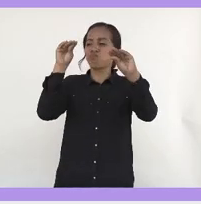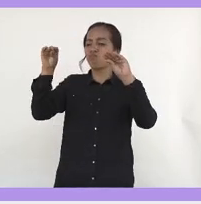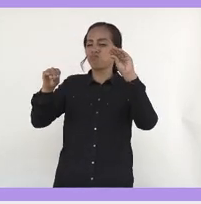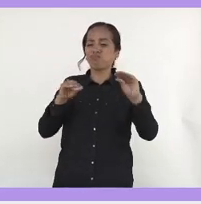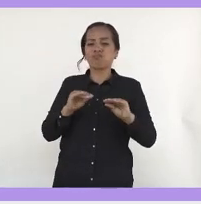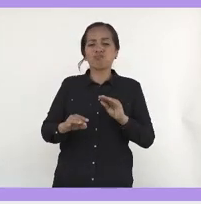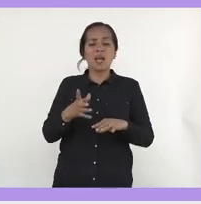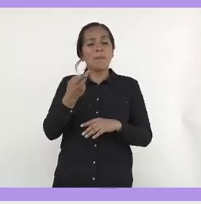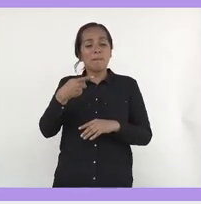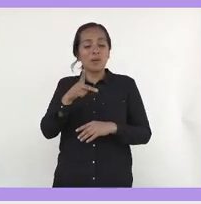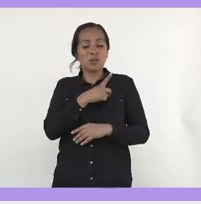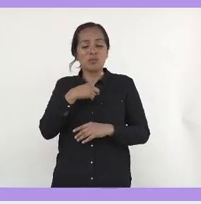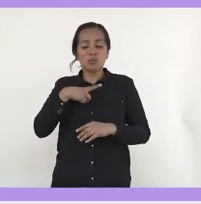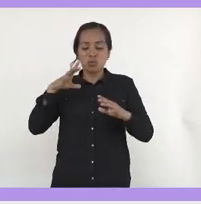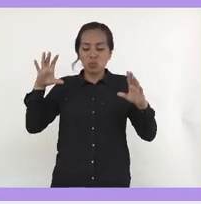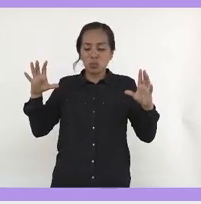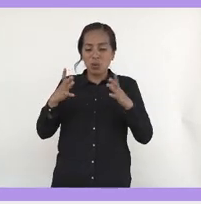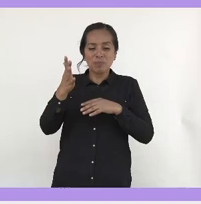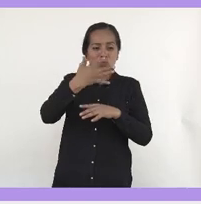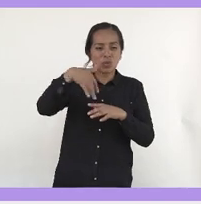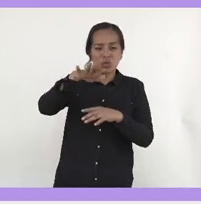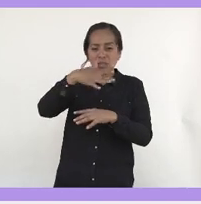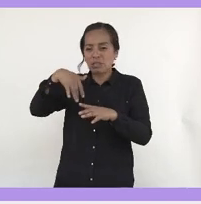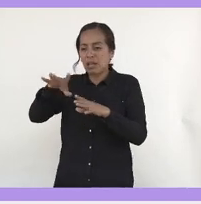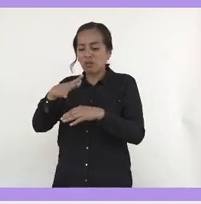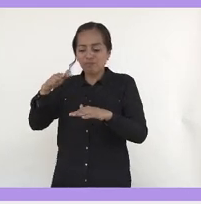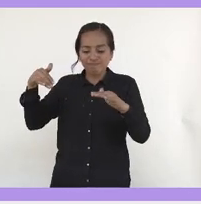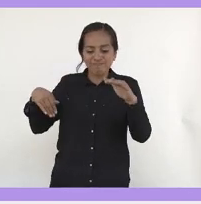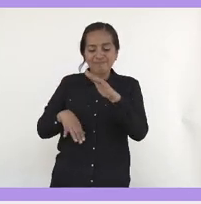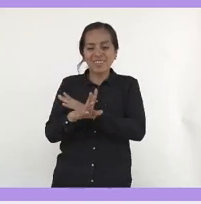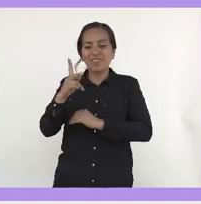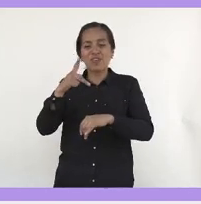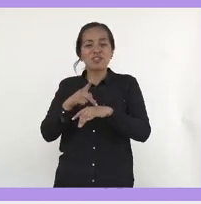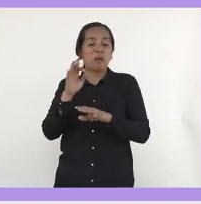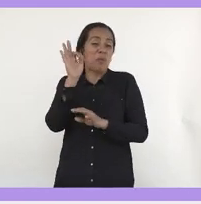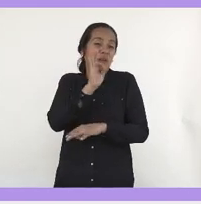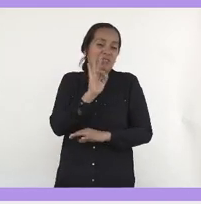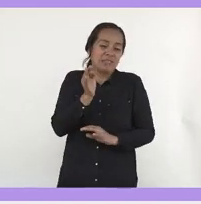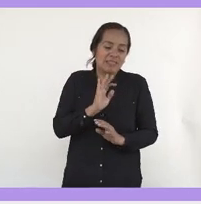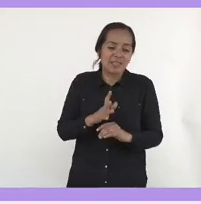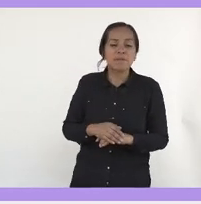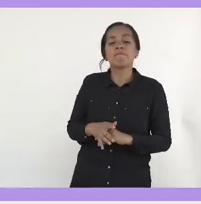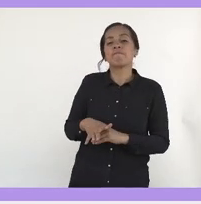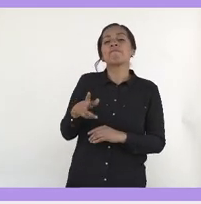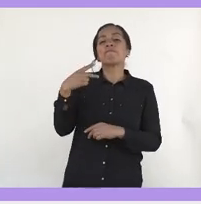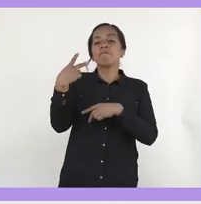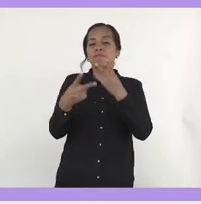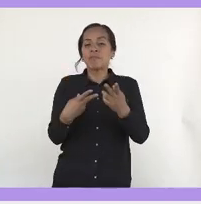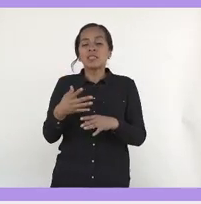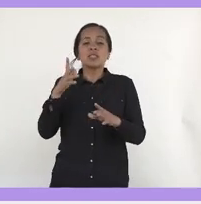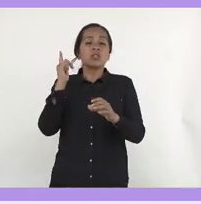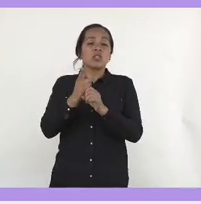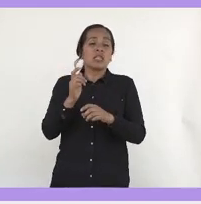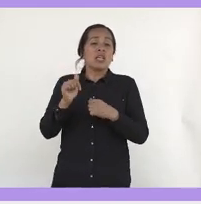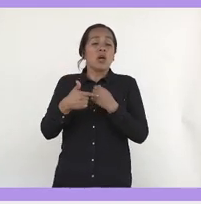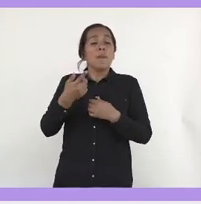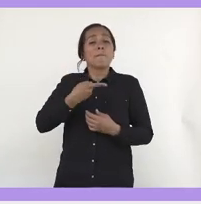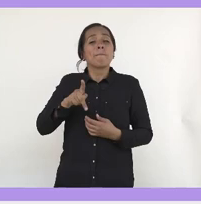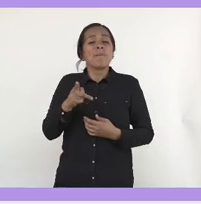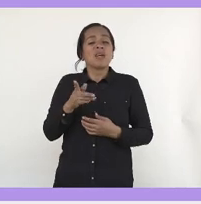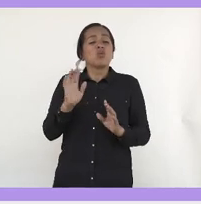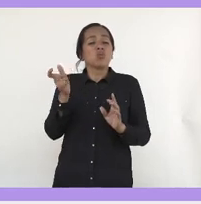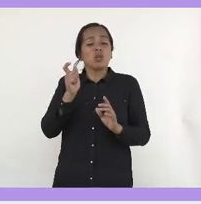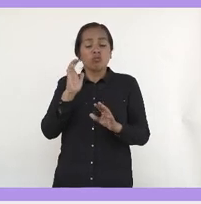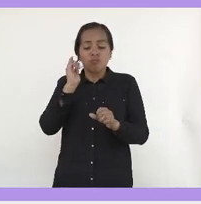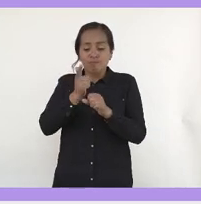esa es la realidad no por ahí tenemos que buscar decían hasta debajo de las piedras y vas a encontrar algo por supuesto Lo importante es Qué hacer con ese